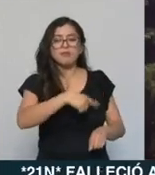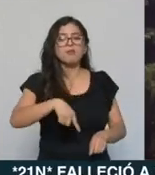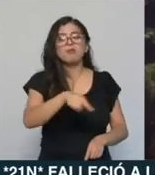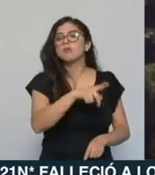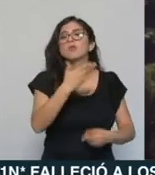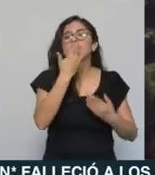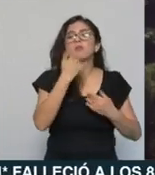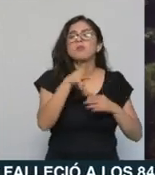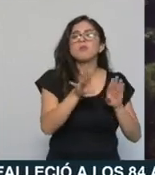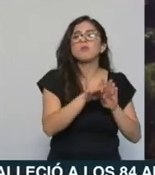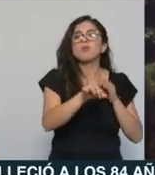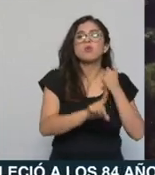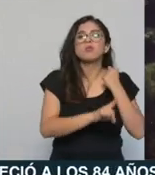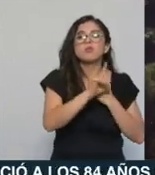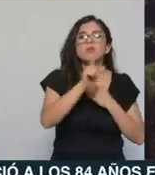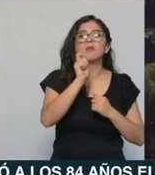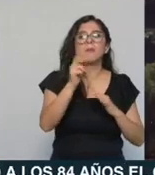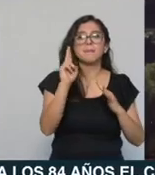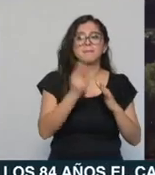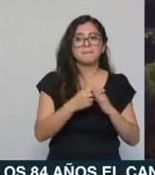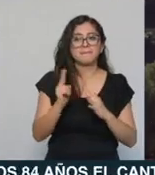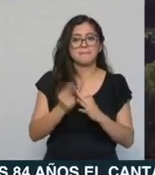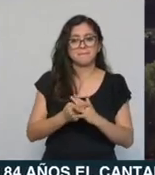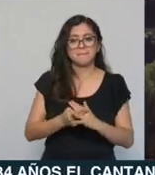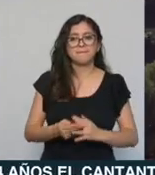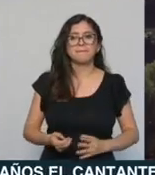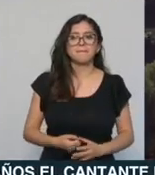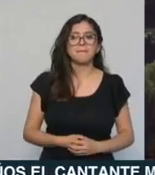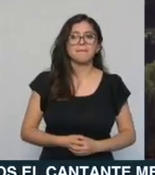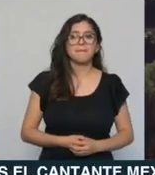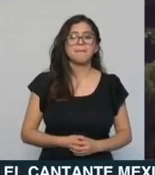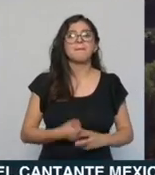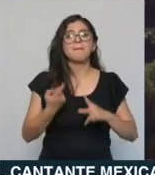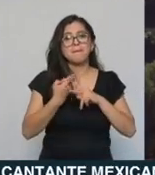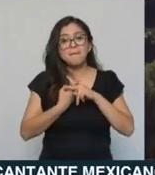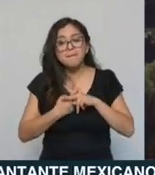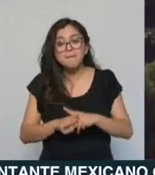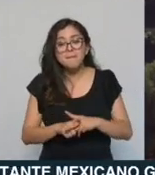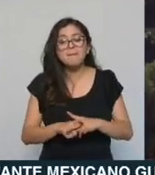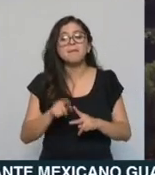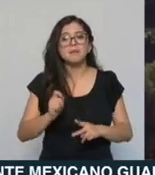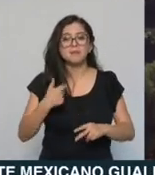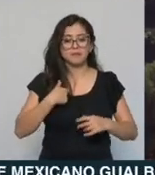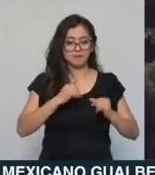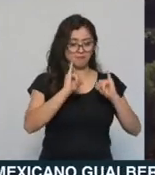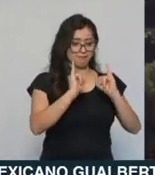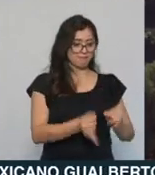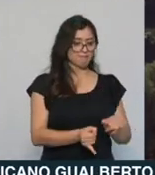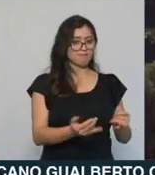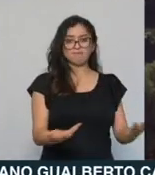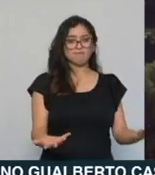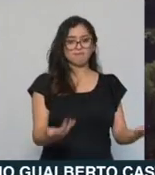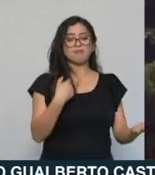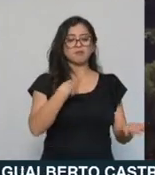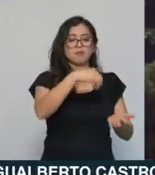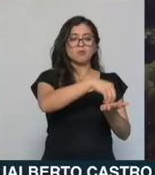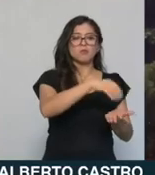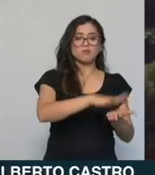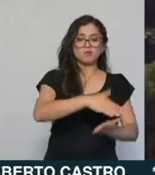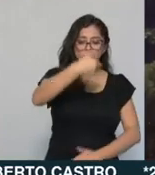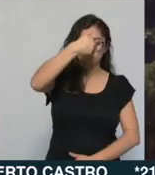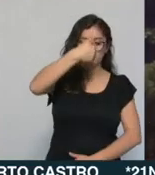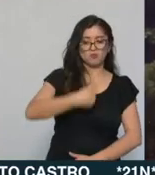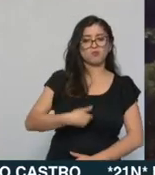problemática del asesinato. Empezamos primero con una identidad que no la tengo. Mi expresión de género es femenino y mi